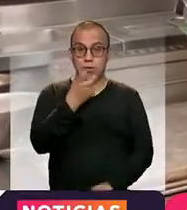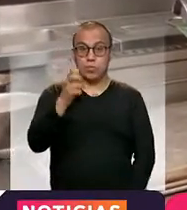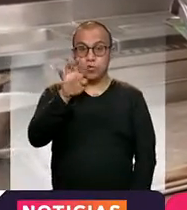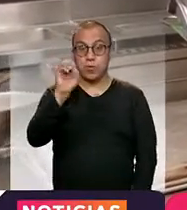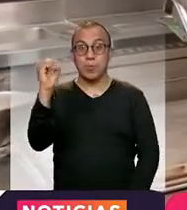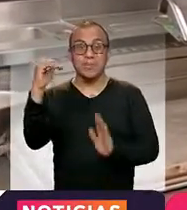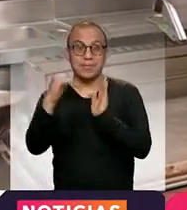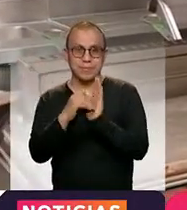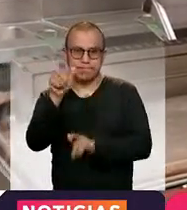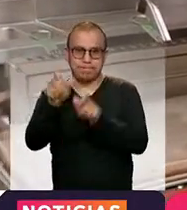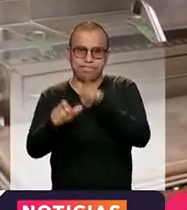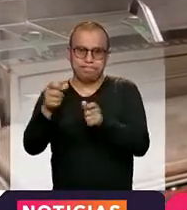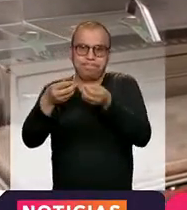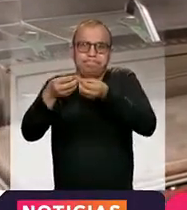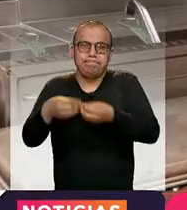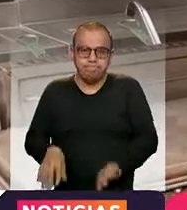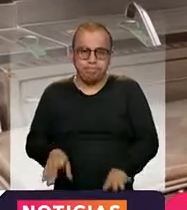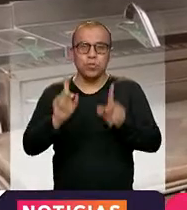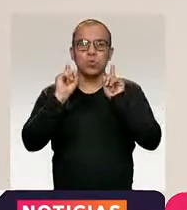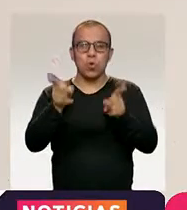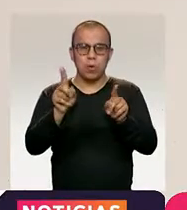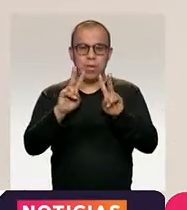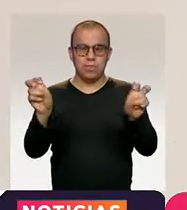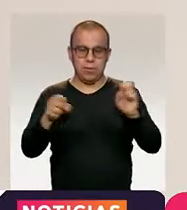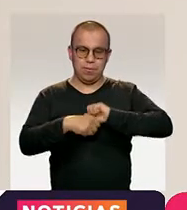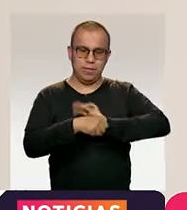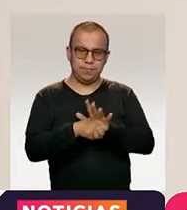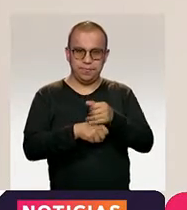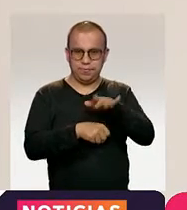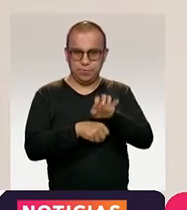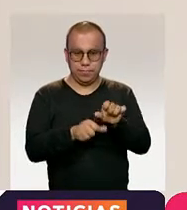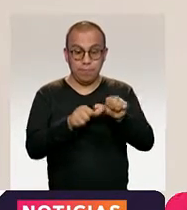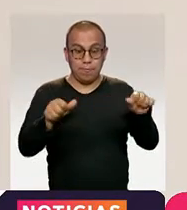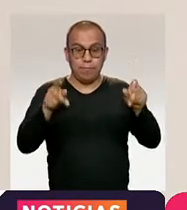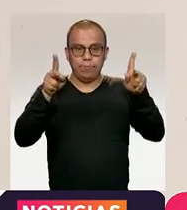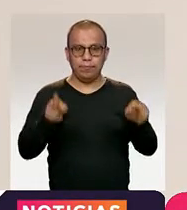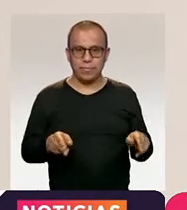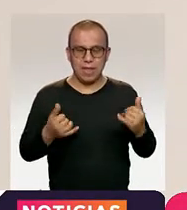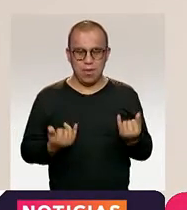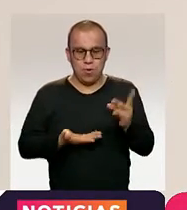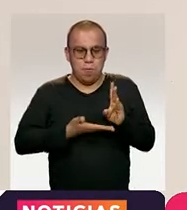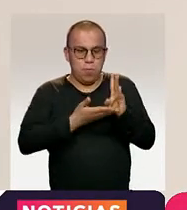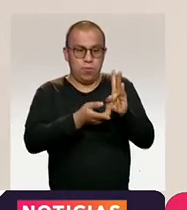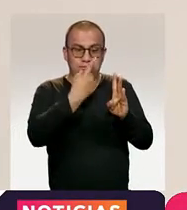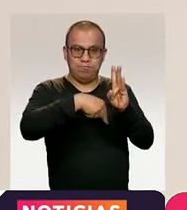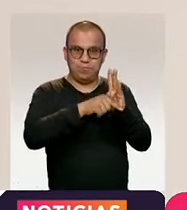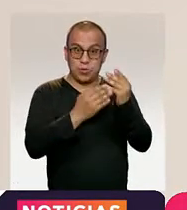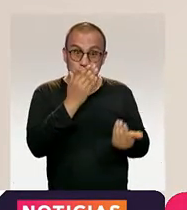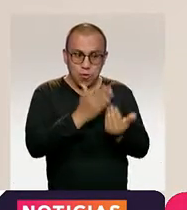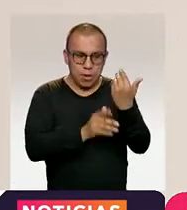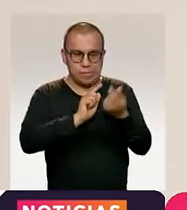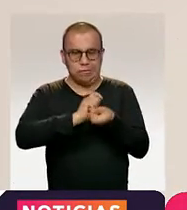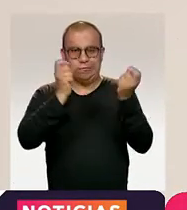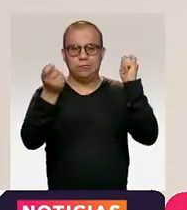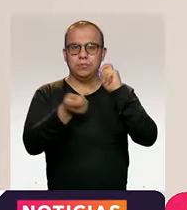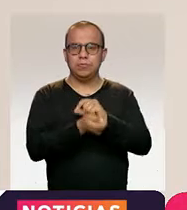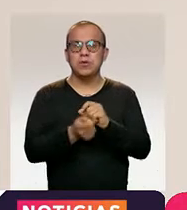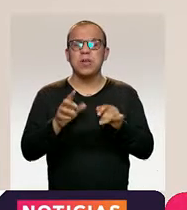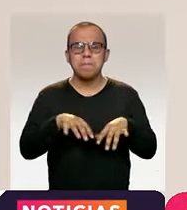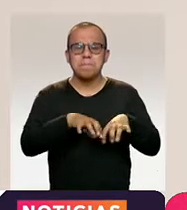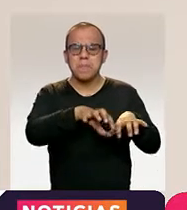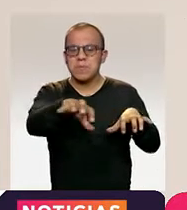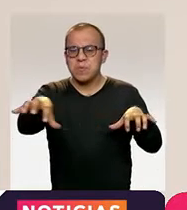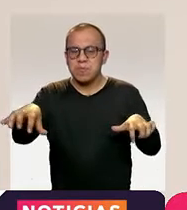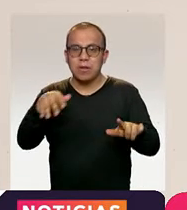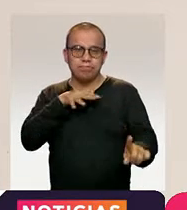mil trabajadores que se perdieron a causa de la pandemia. Afectaría profundamente el modelo de negocio, ya que se trata de uno de los sectores